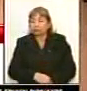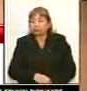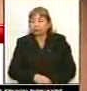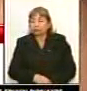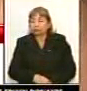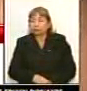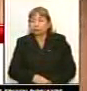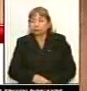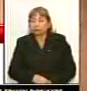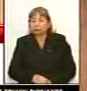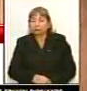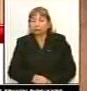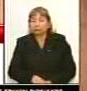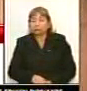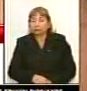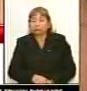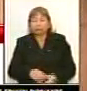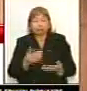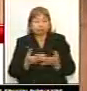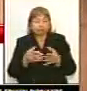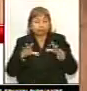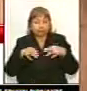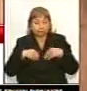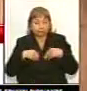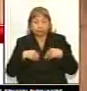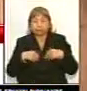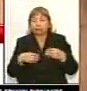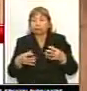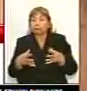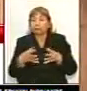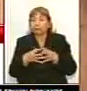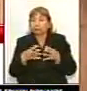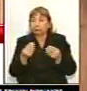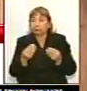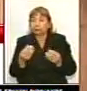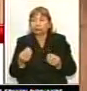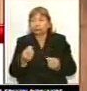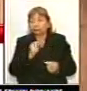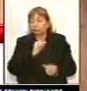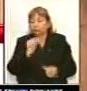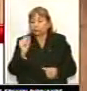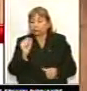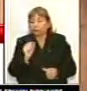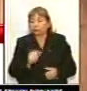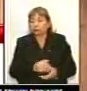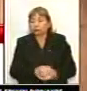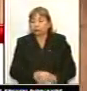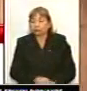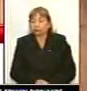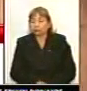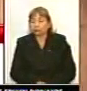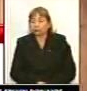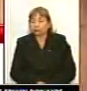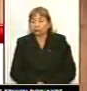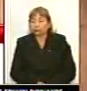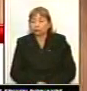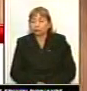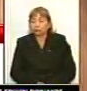¿Cuántos son? Ya habiendo aprobado por mayoría, los que están en contra, sí. Sí.